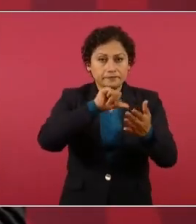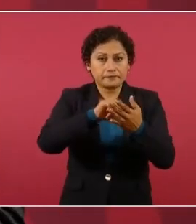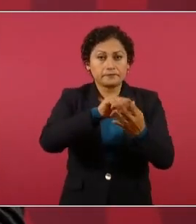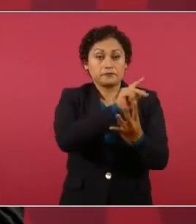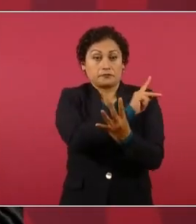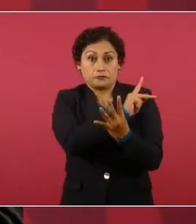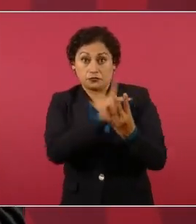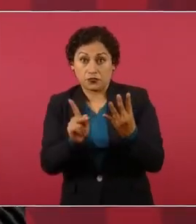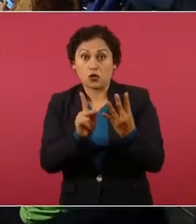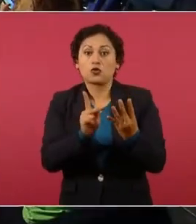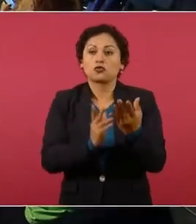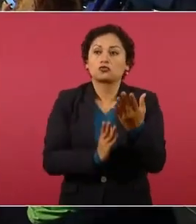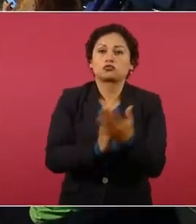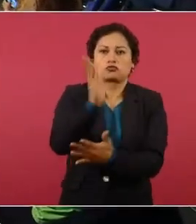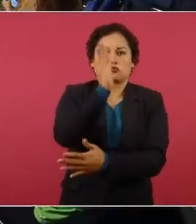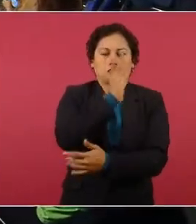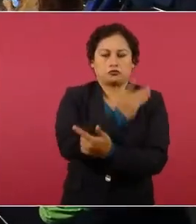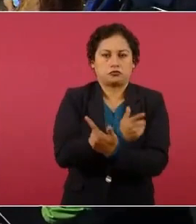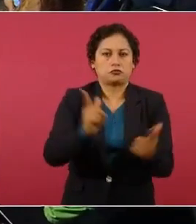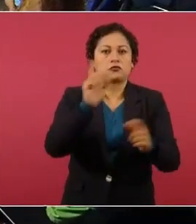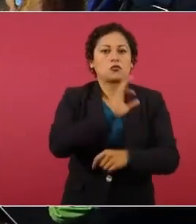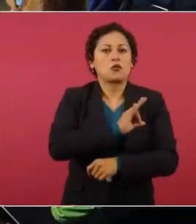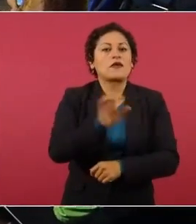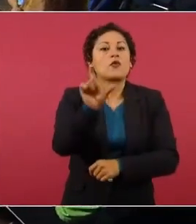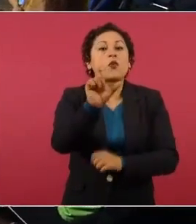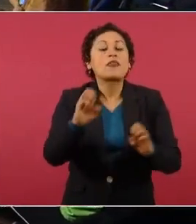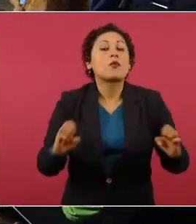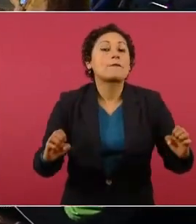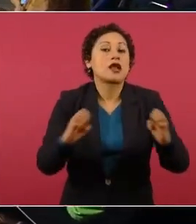puedo responder. Vamos a seguir avanzando